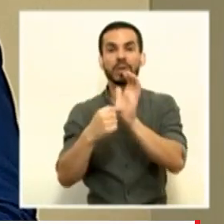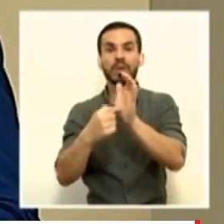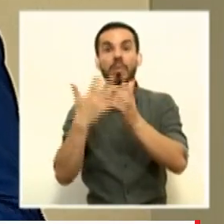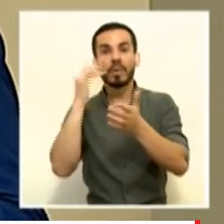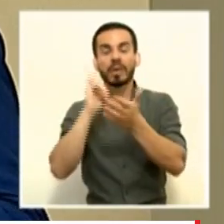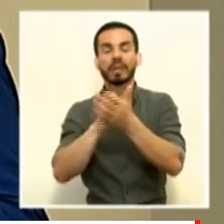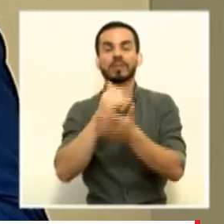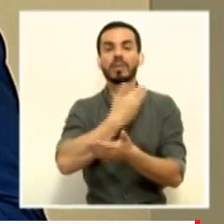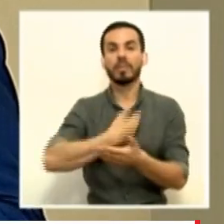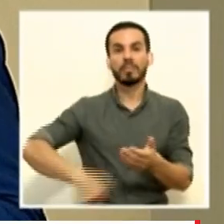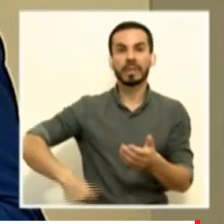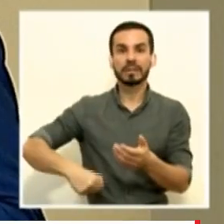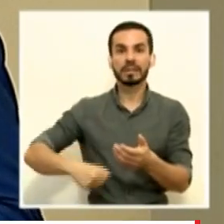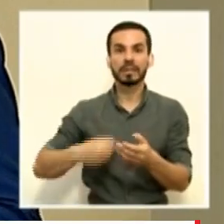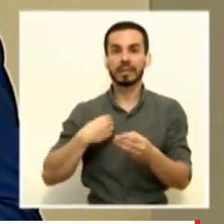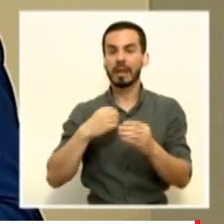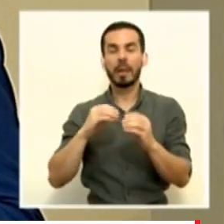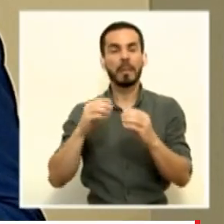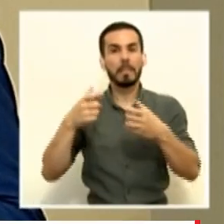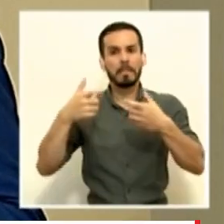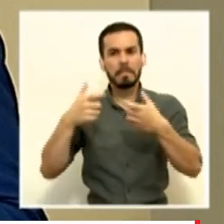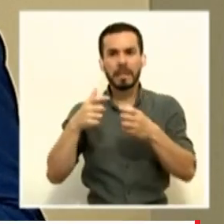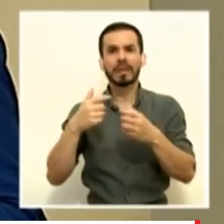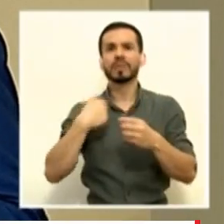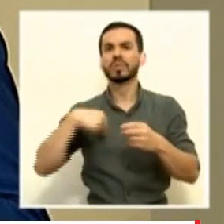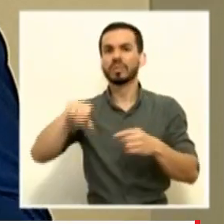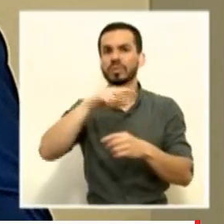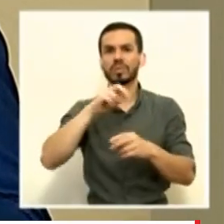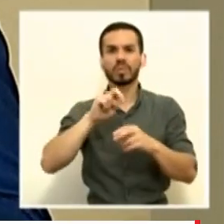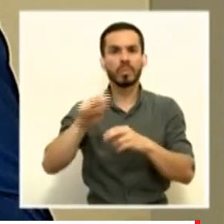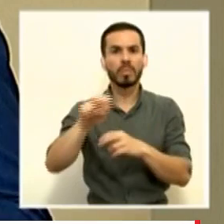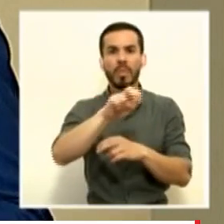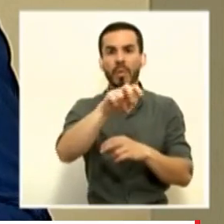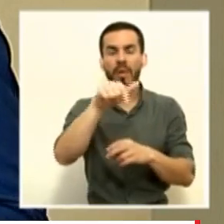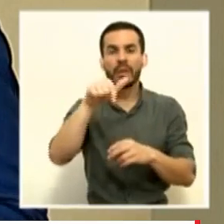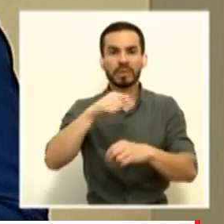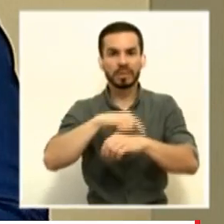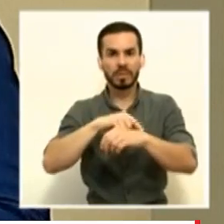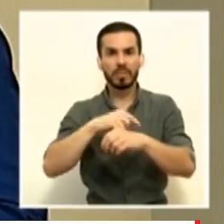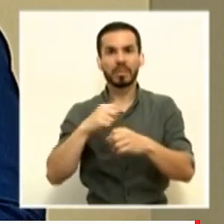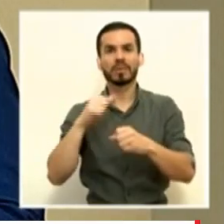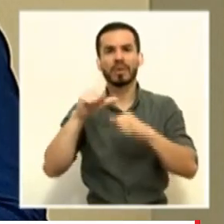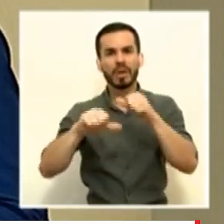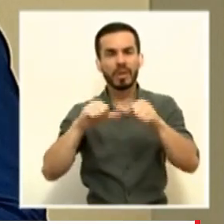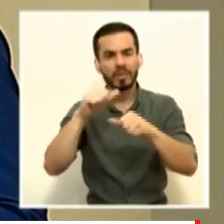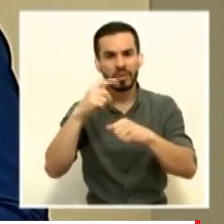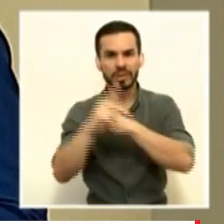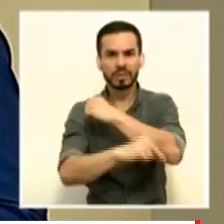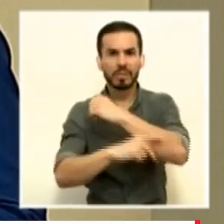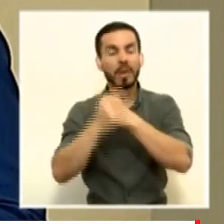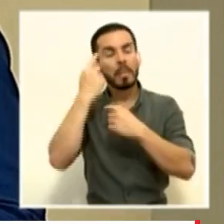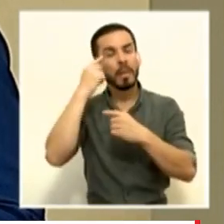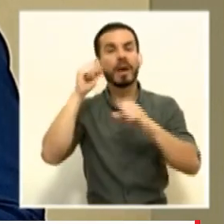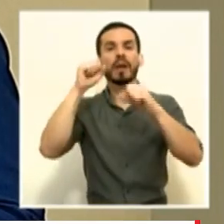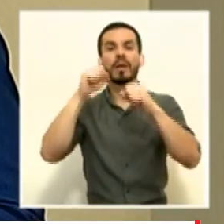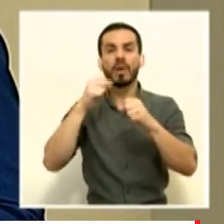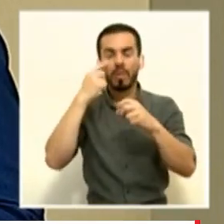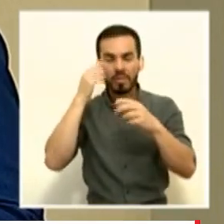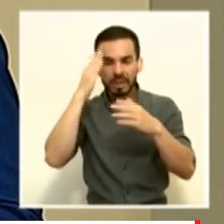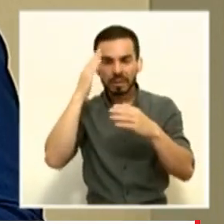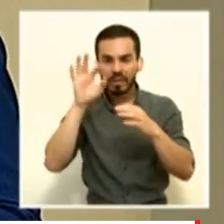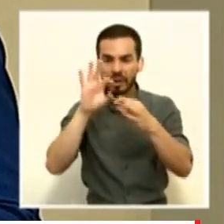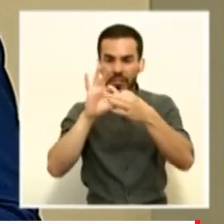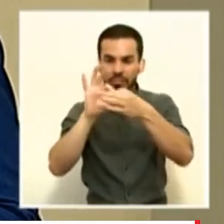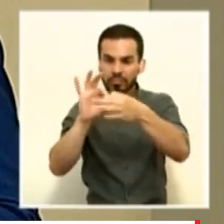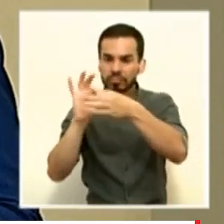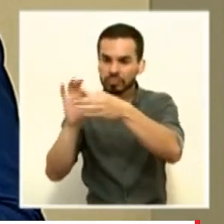presidente indicaba, entre menos nos movamos en estos momentos que estamos haciendo ese esfuerzo enorme país para volver en esa trazabilidad,